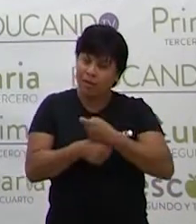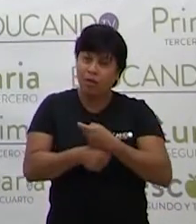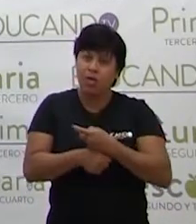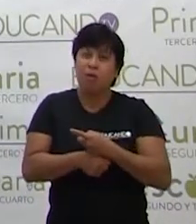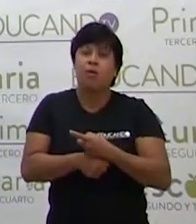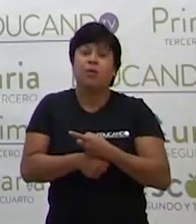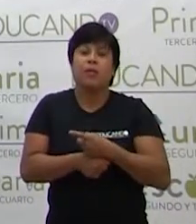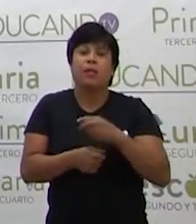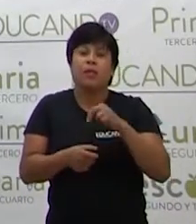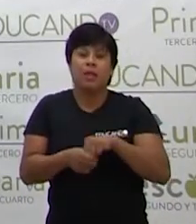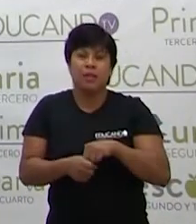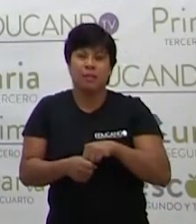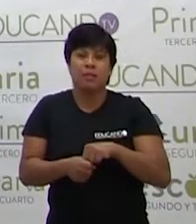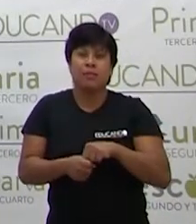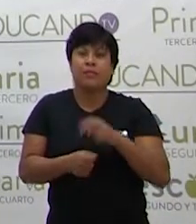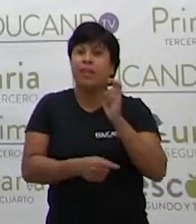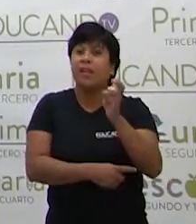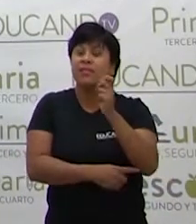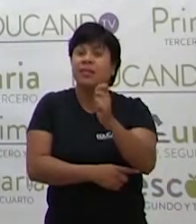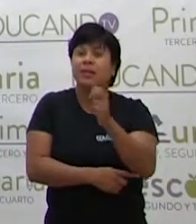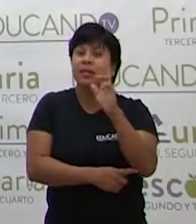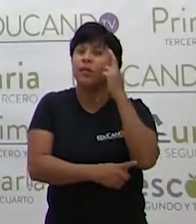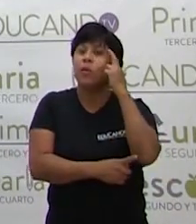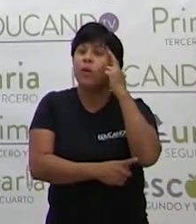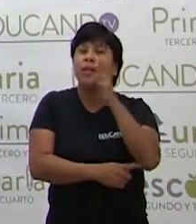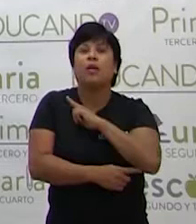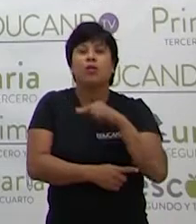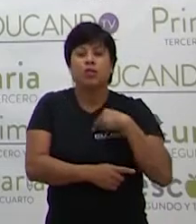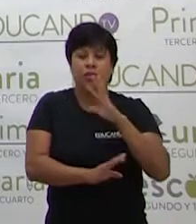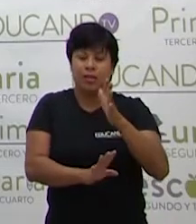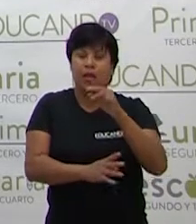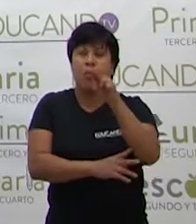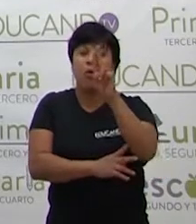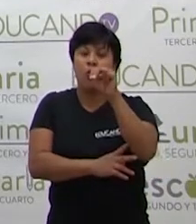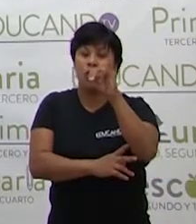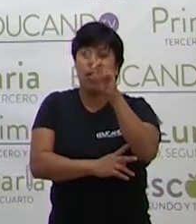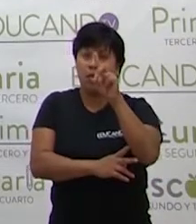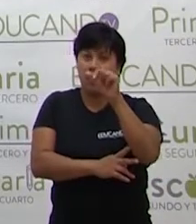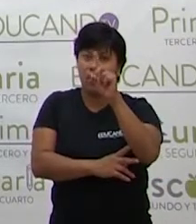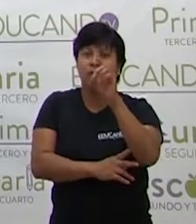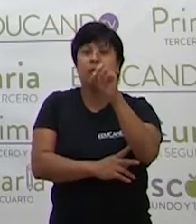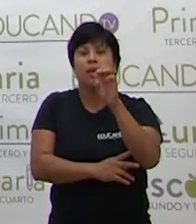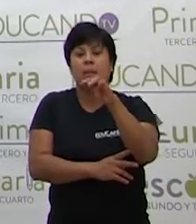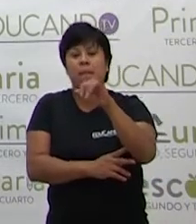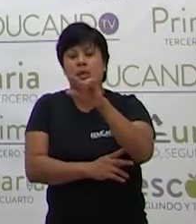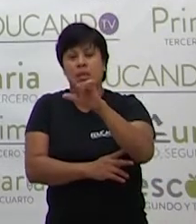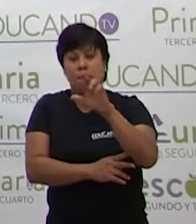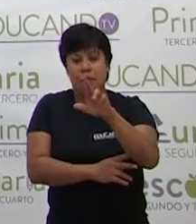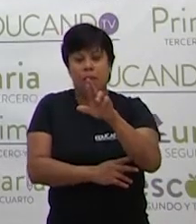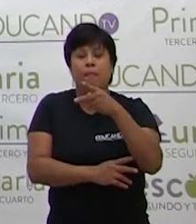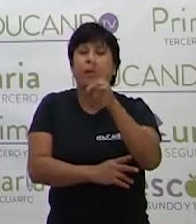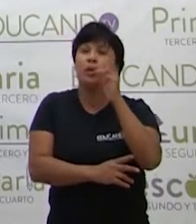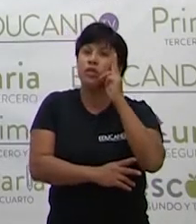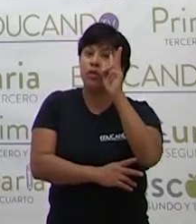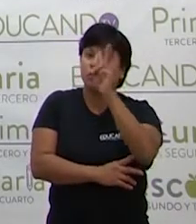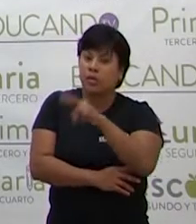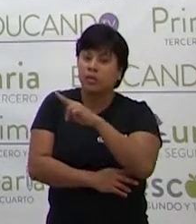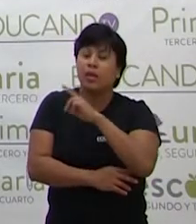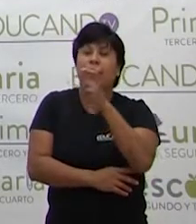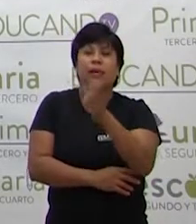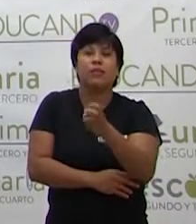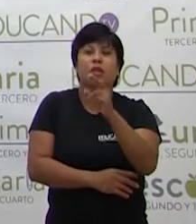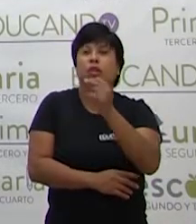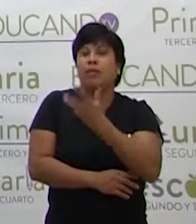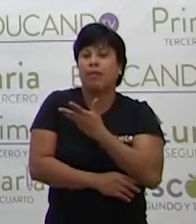las, ¿qué son estas? Recuerdas que ya llegamos hasta las unidades del millar, pero si te das cuenta, este ya no